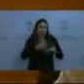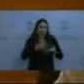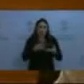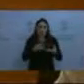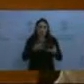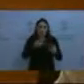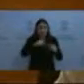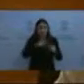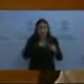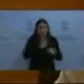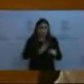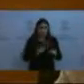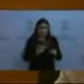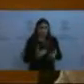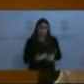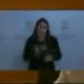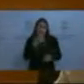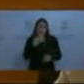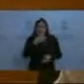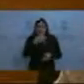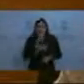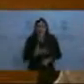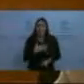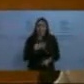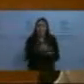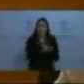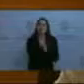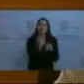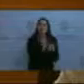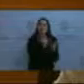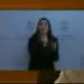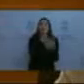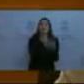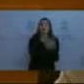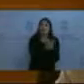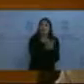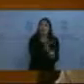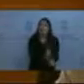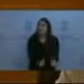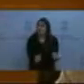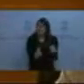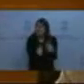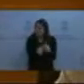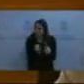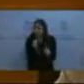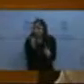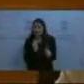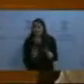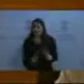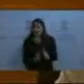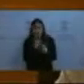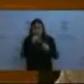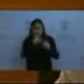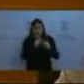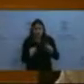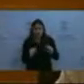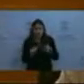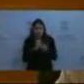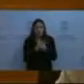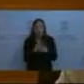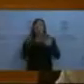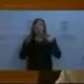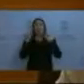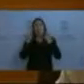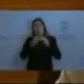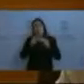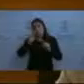no vemos. Si hoy en día se pueden pagar los servicios sociales, la dependencia o el salario social en Asturias, es gracias a que el Partido